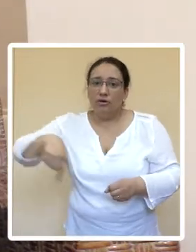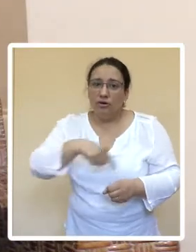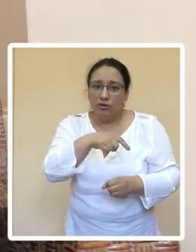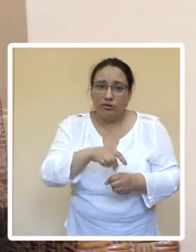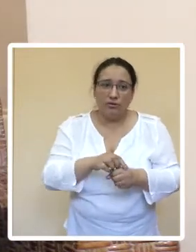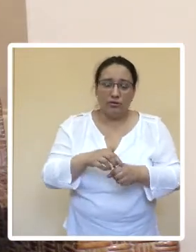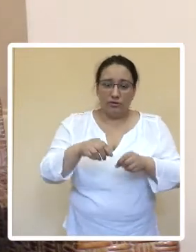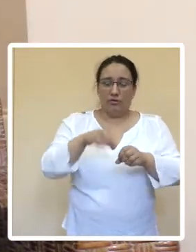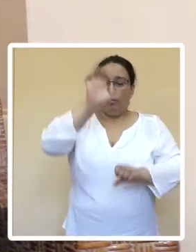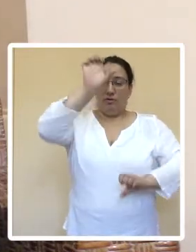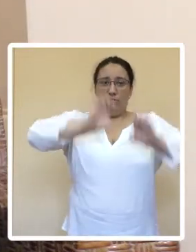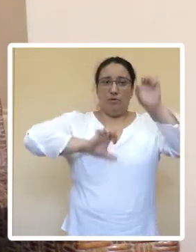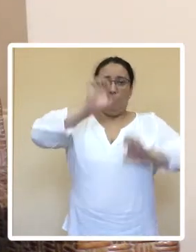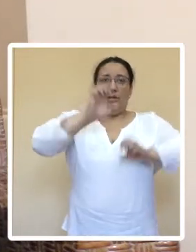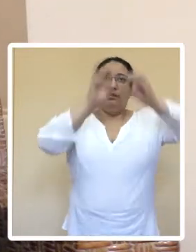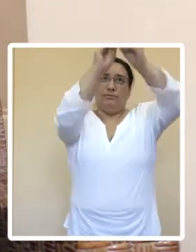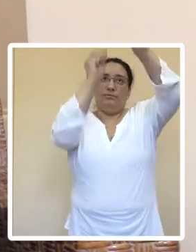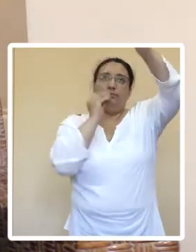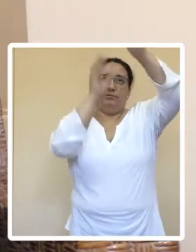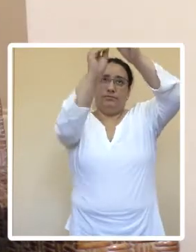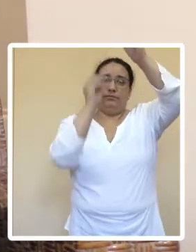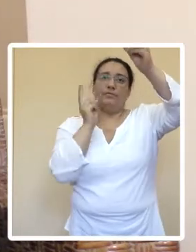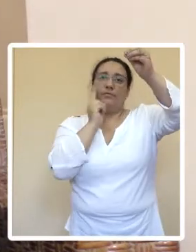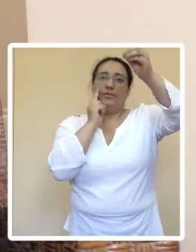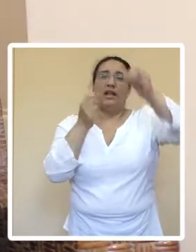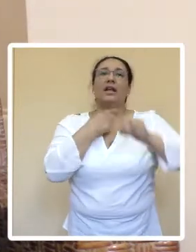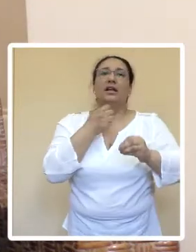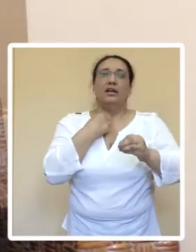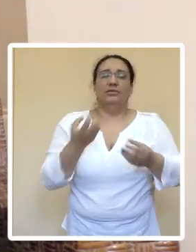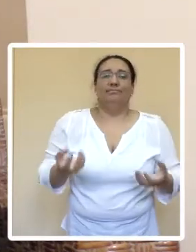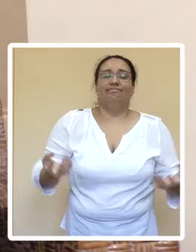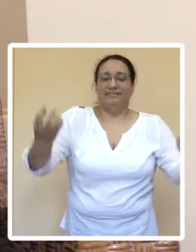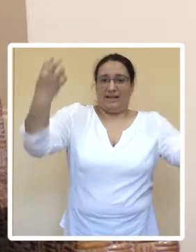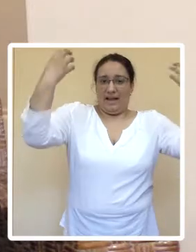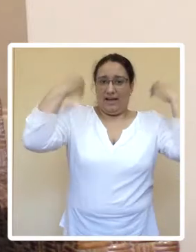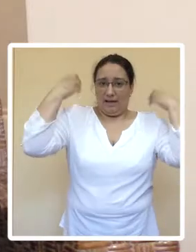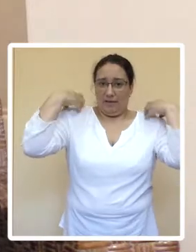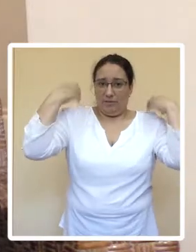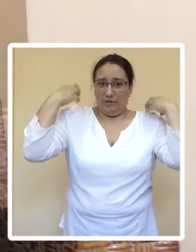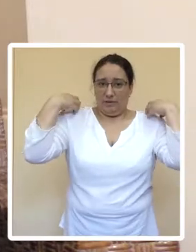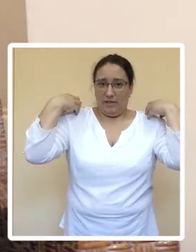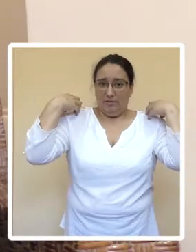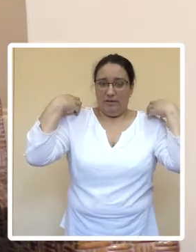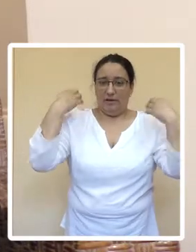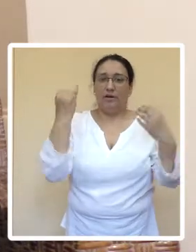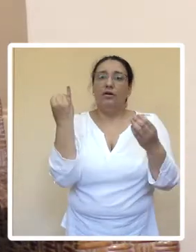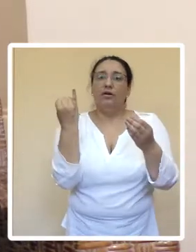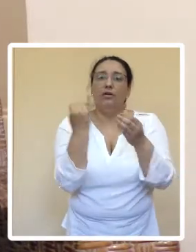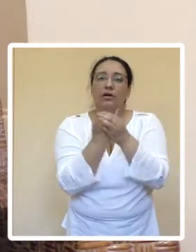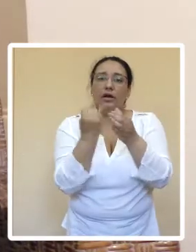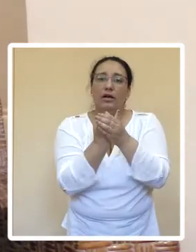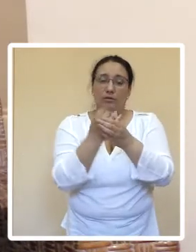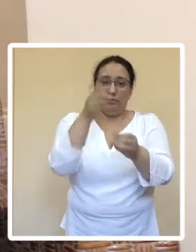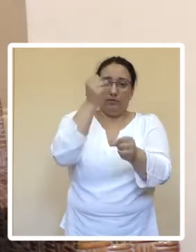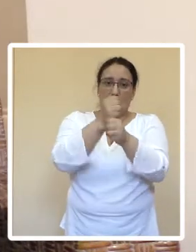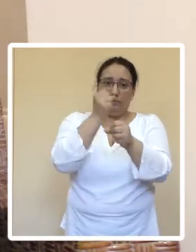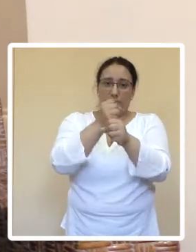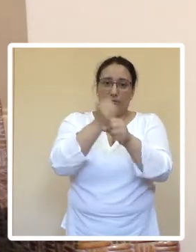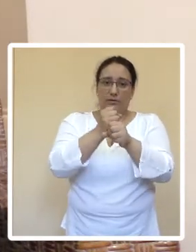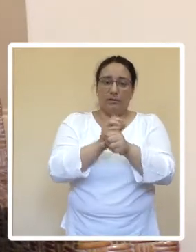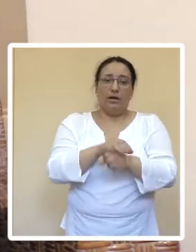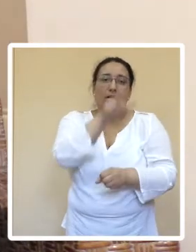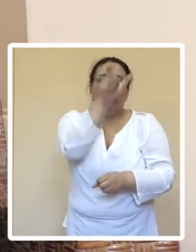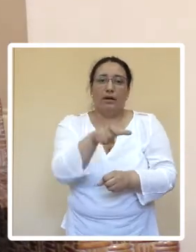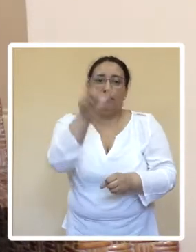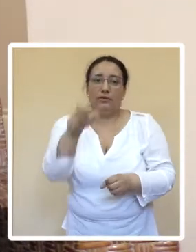súper responsables con el tema de la inclusión, pero responsable en el sentido de entender que esto, que las personas que se incorporen